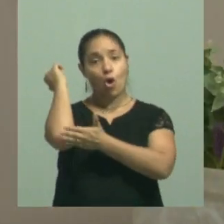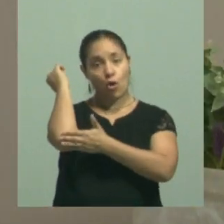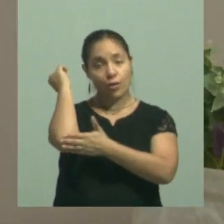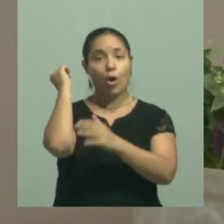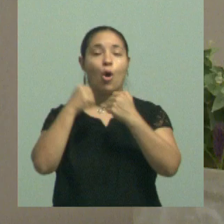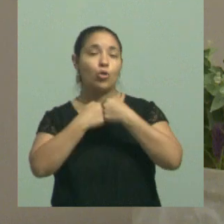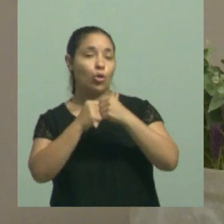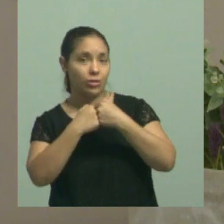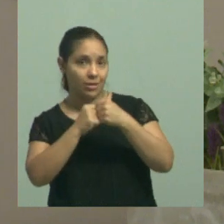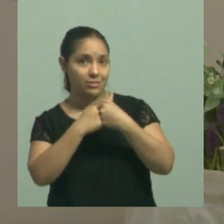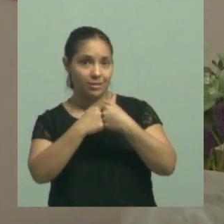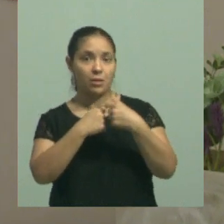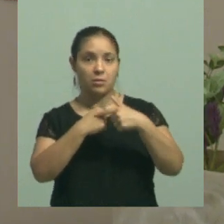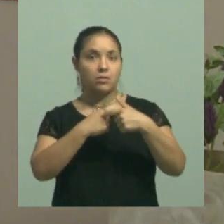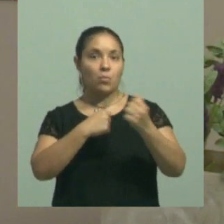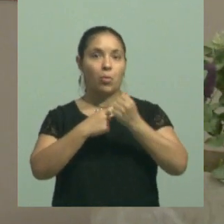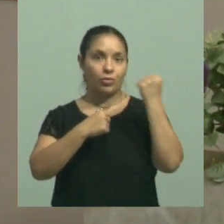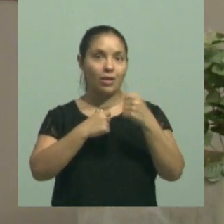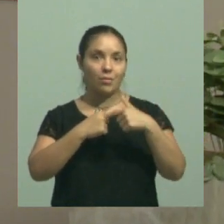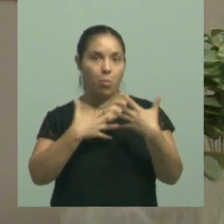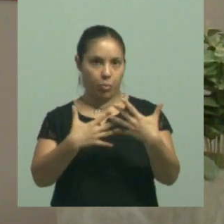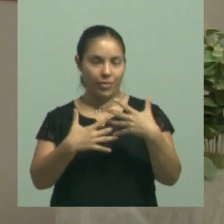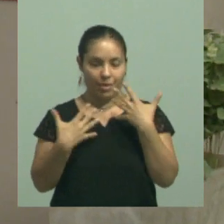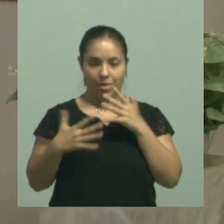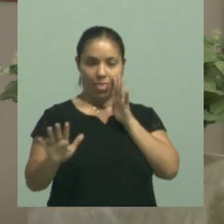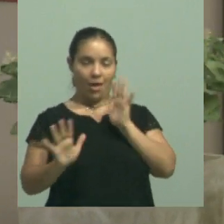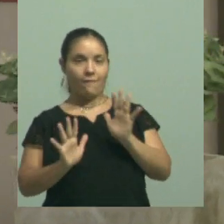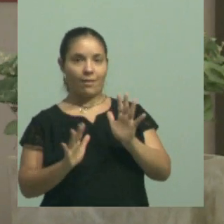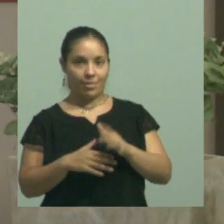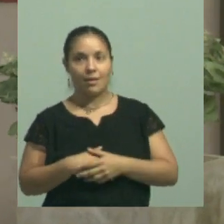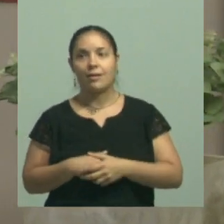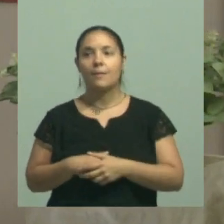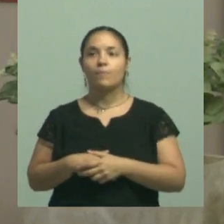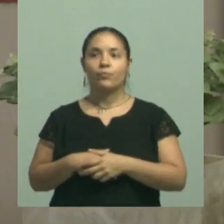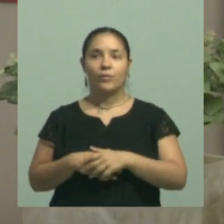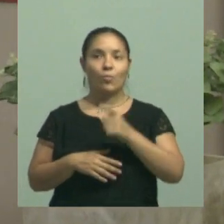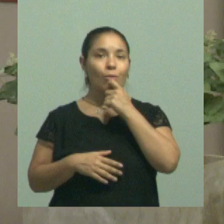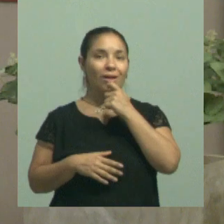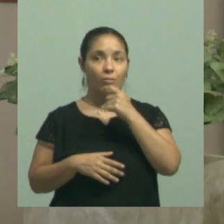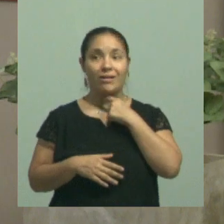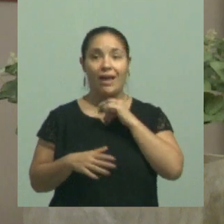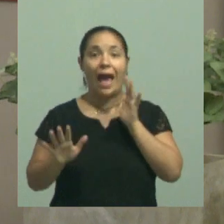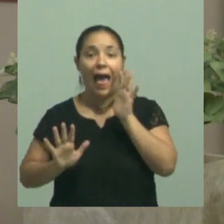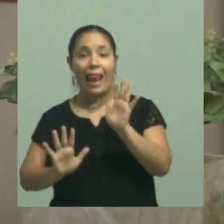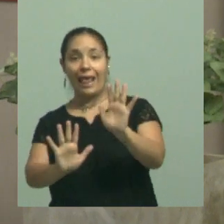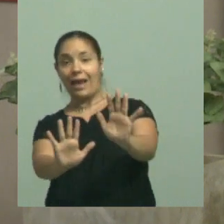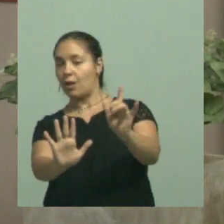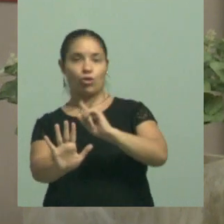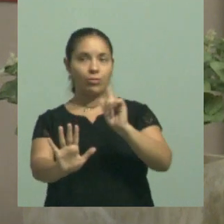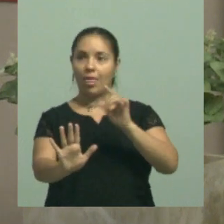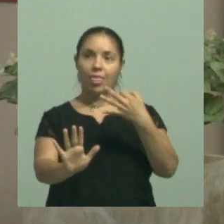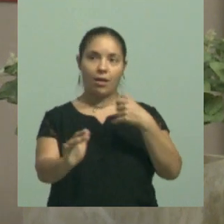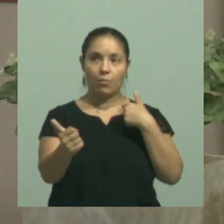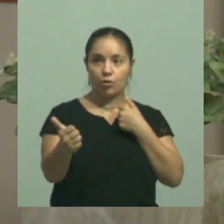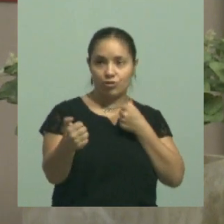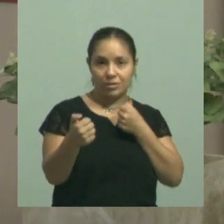muy cerca, es importante utilizarlo. Entonces, cuando yo estoy cerca, lo que tengo que hacer también, si yo me alejo y quiero pegar rodillas, va a ser imposible. Claro. Entonces, como